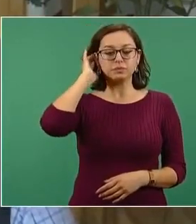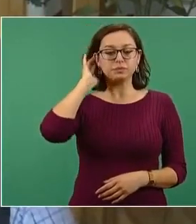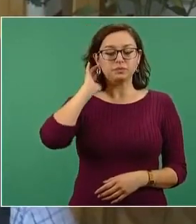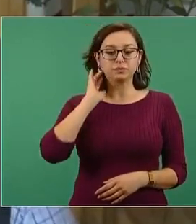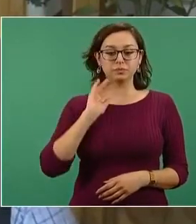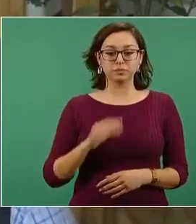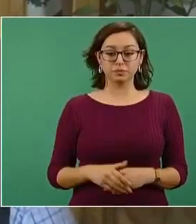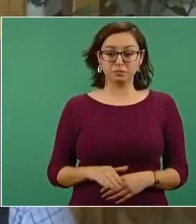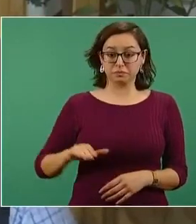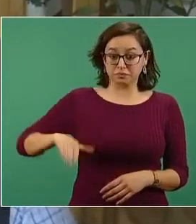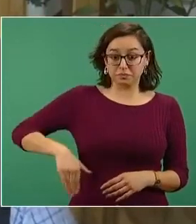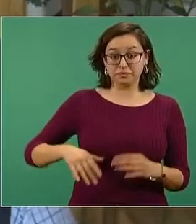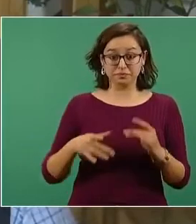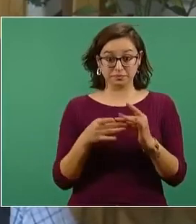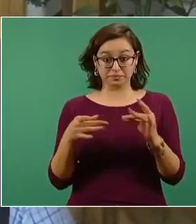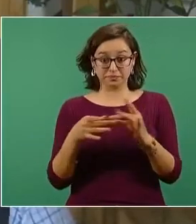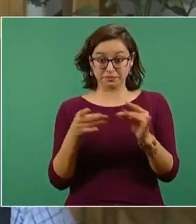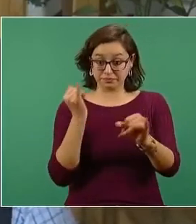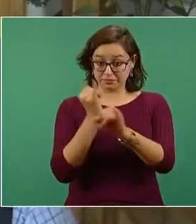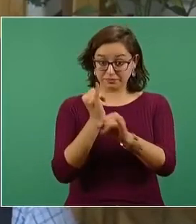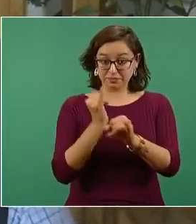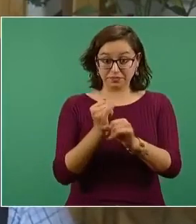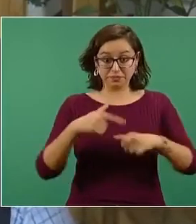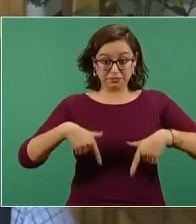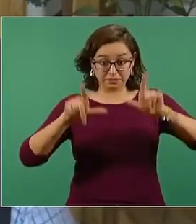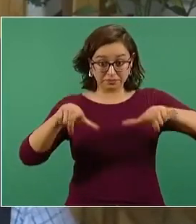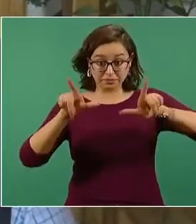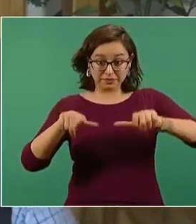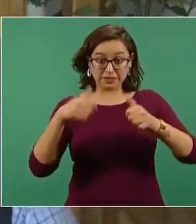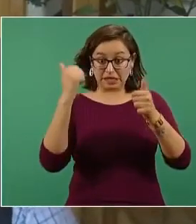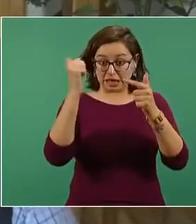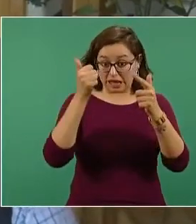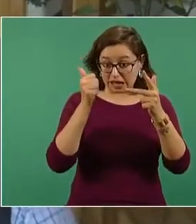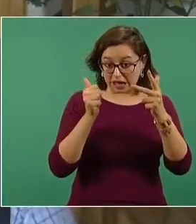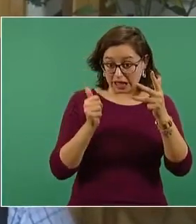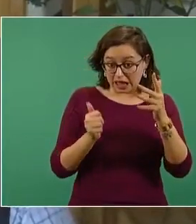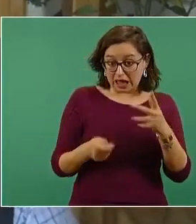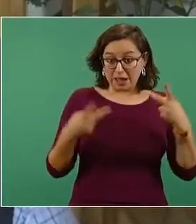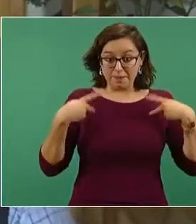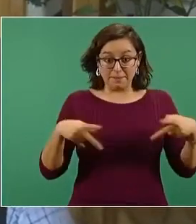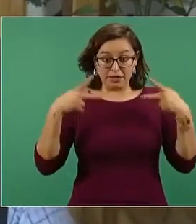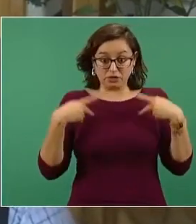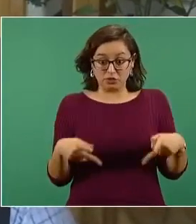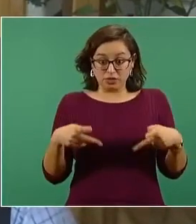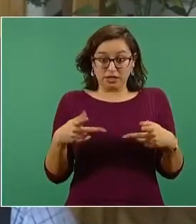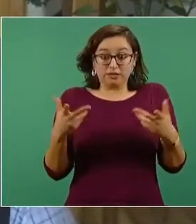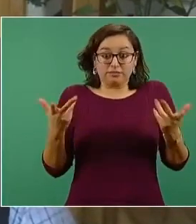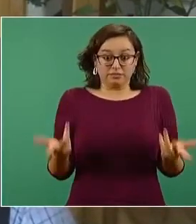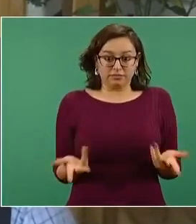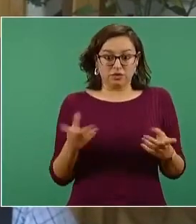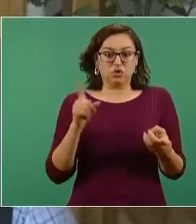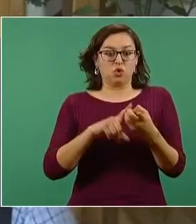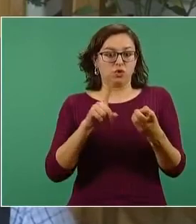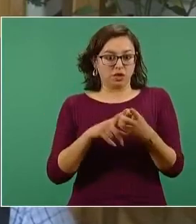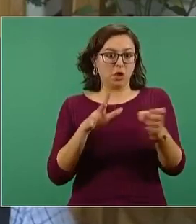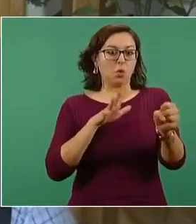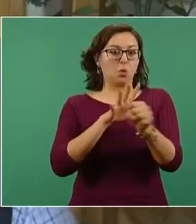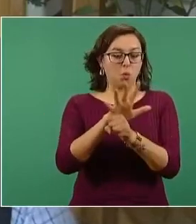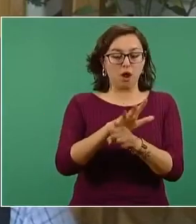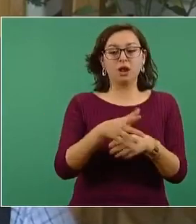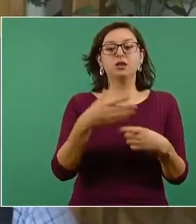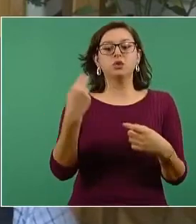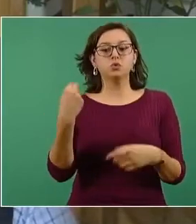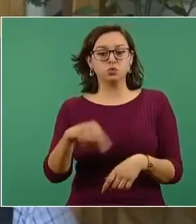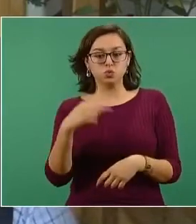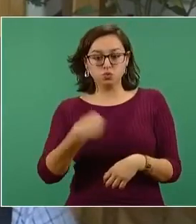información que registra inclusive de manera nominal, registra los datos de la persona, de ahí que en el punto de vacunación se pida el nombre